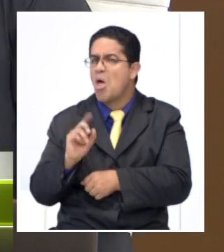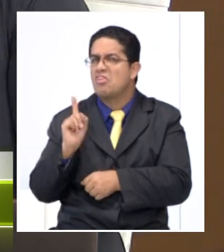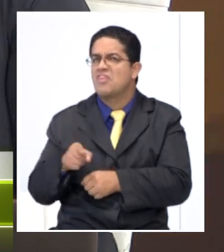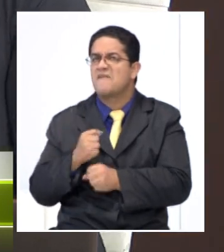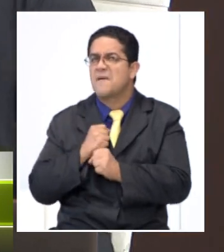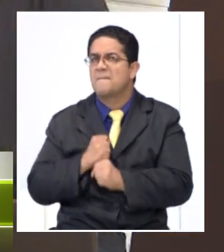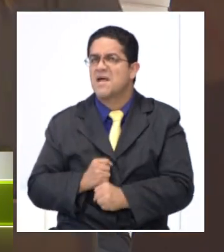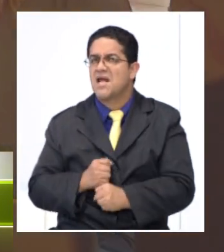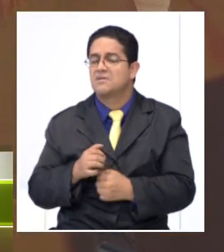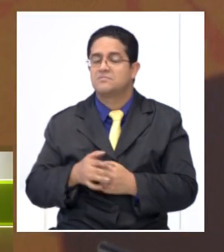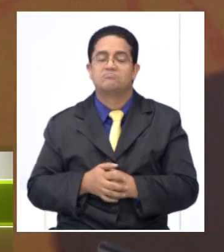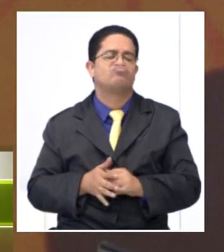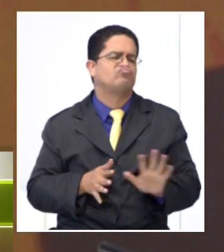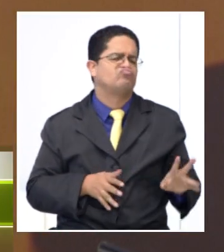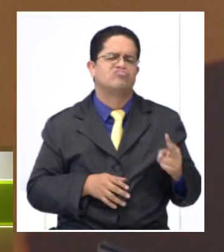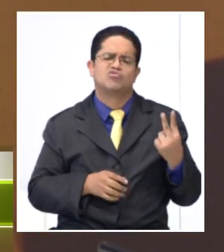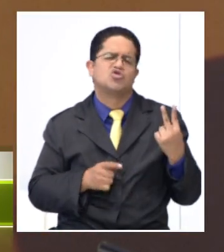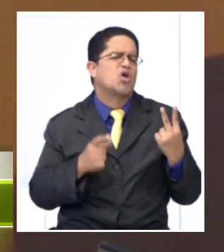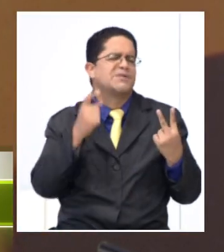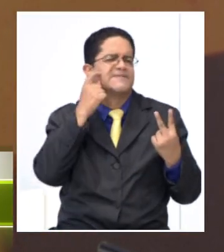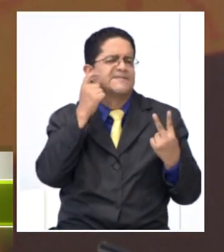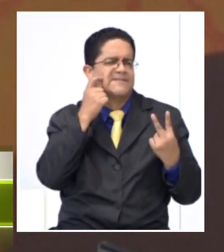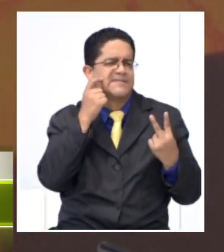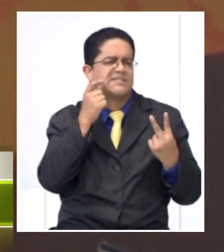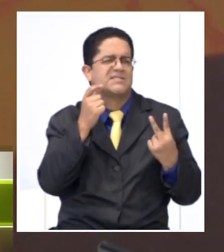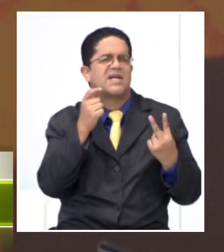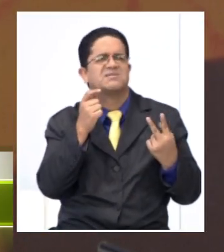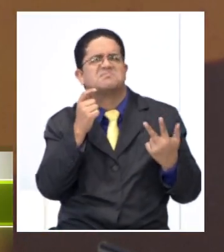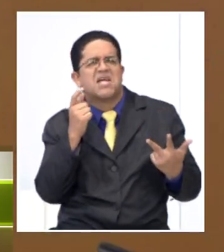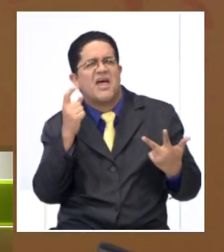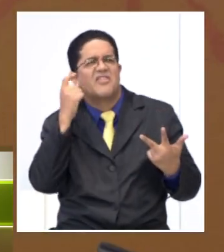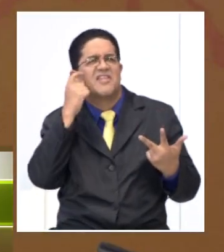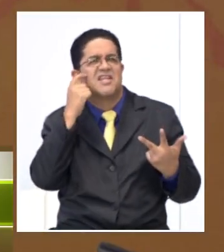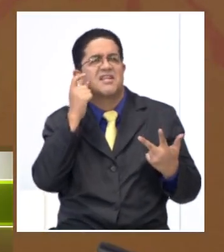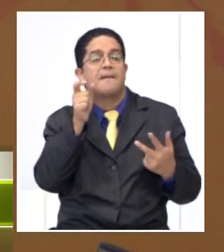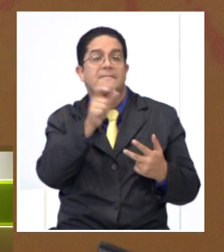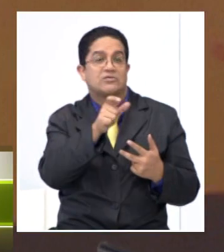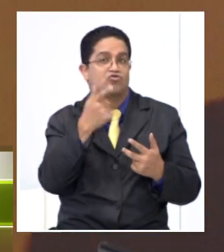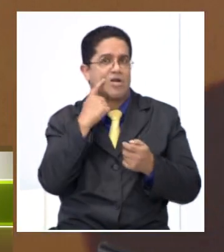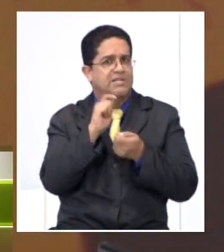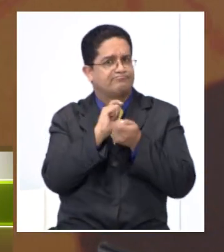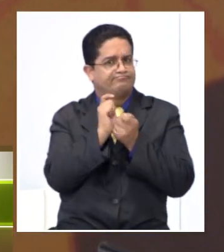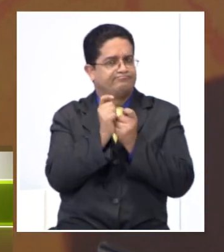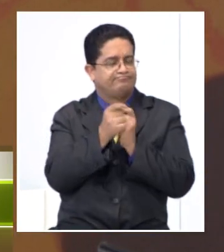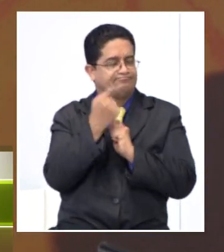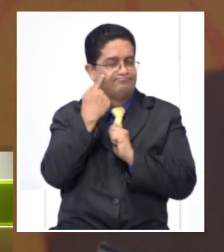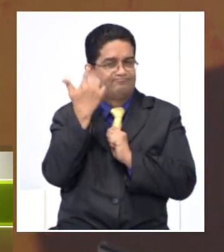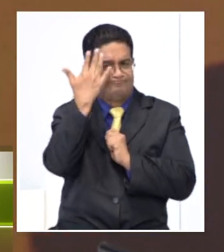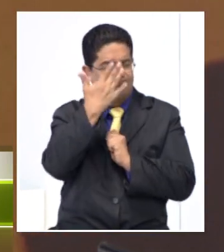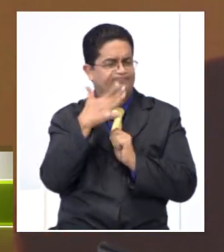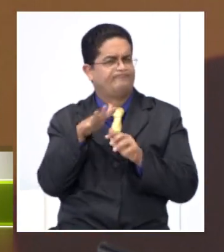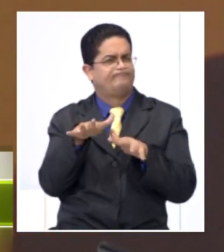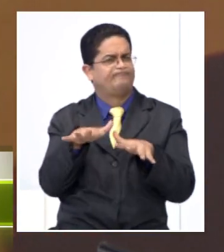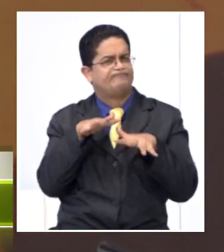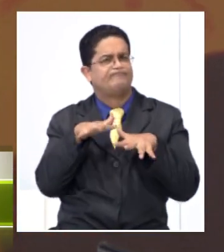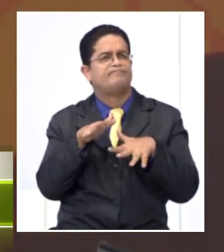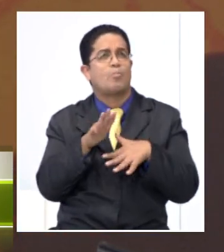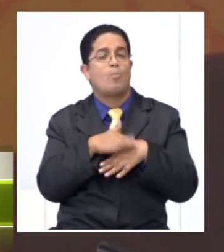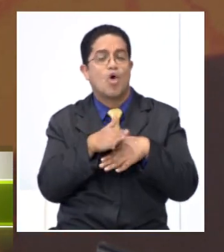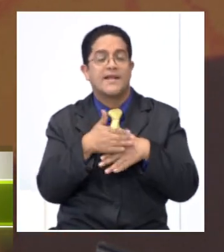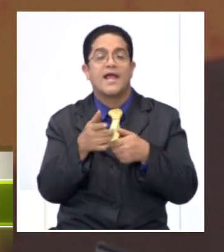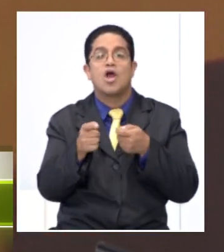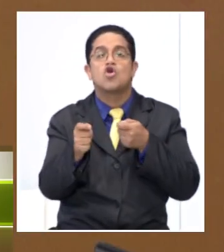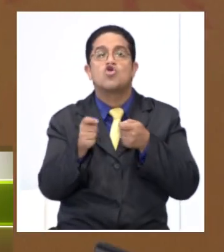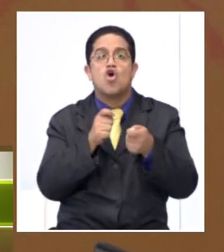algunos días? 48 horas, de 48 horas a 3 días, y el paciente va a lucir una piel radiante porque al controlar